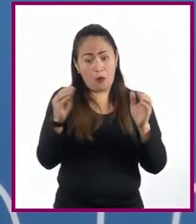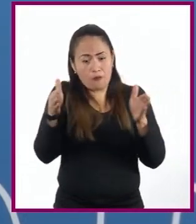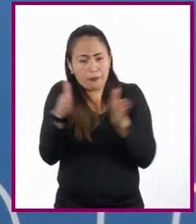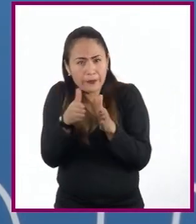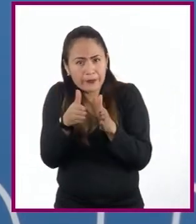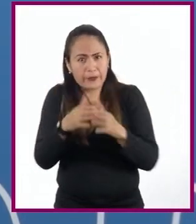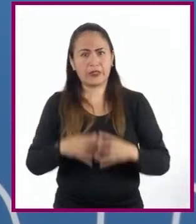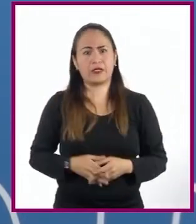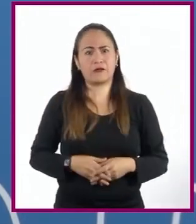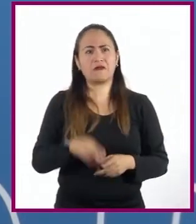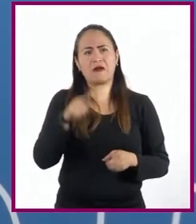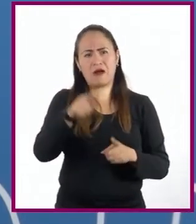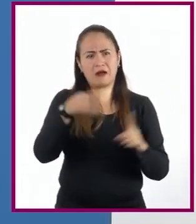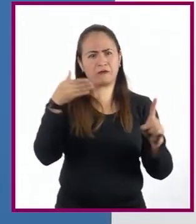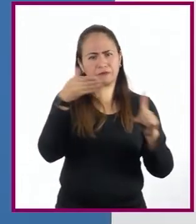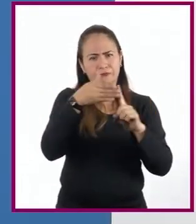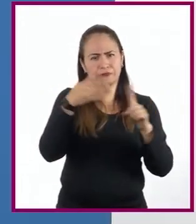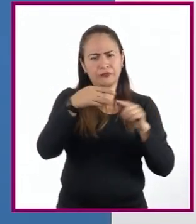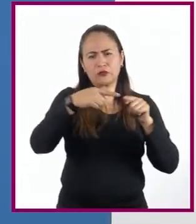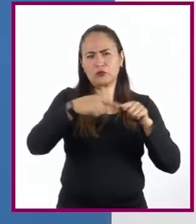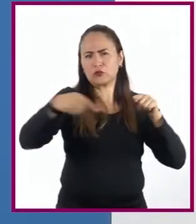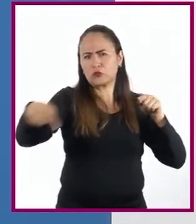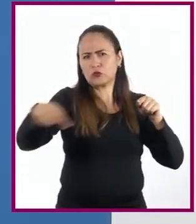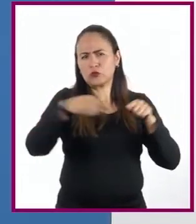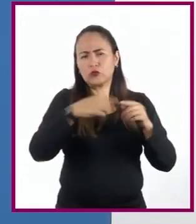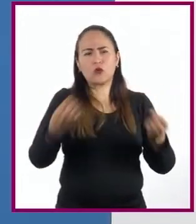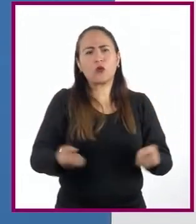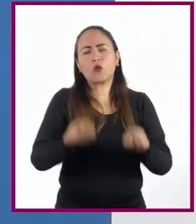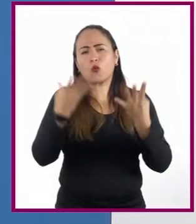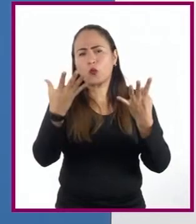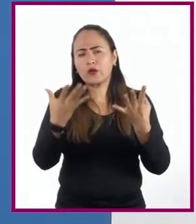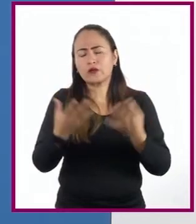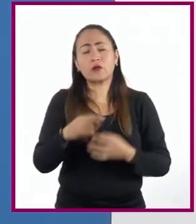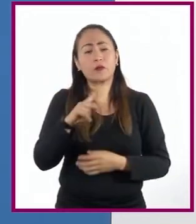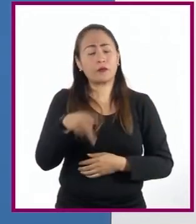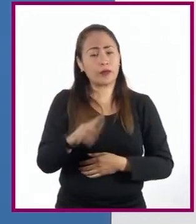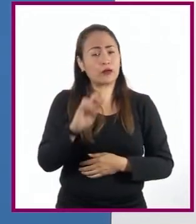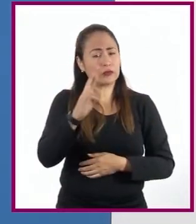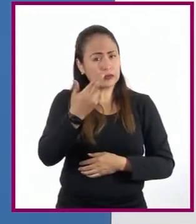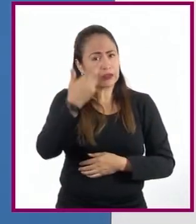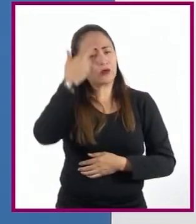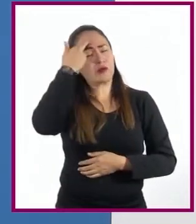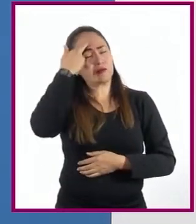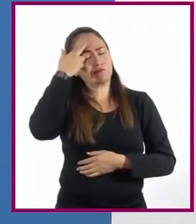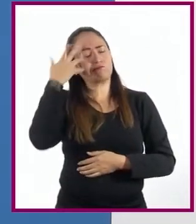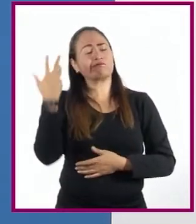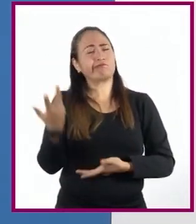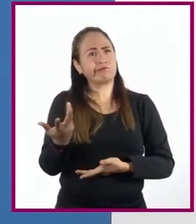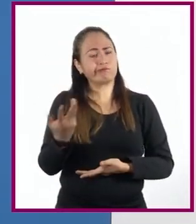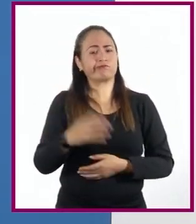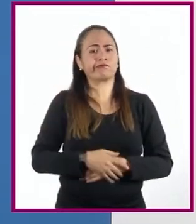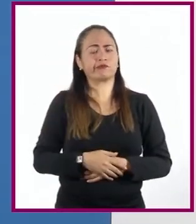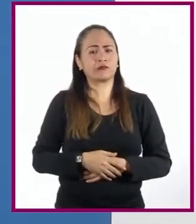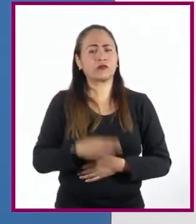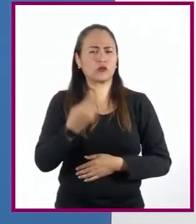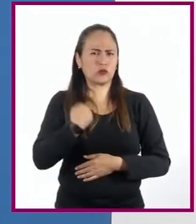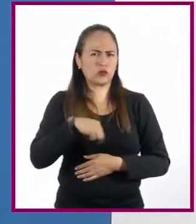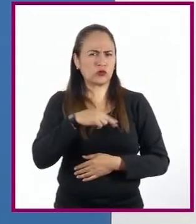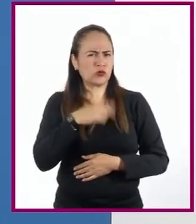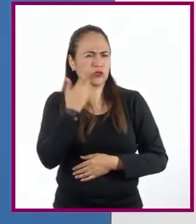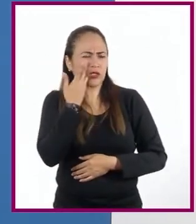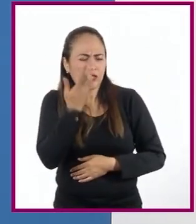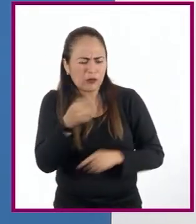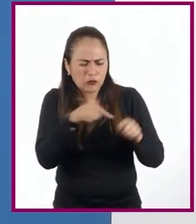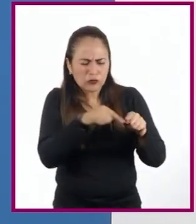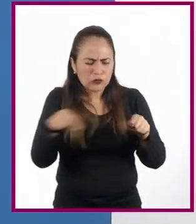determinar medidas de longitud. Sin embargo, es importante reconocer que en muchas ocasiones, al querer determinar una